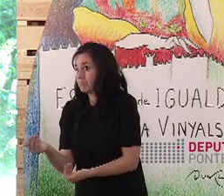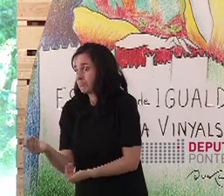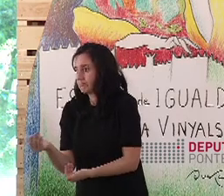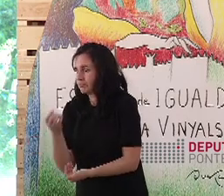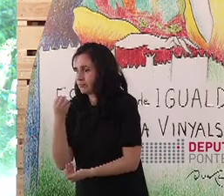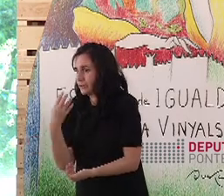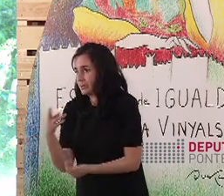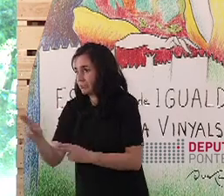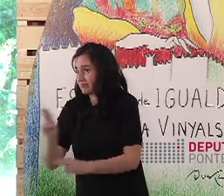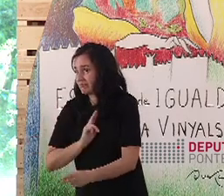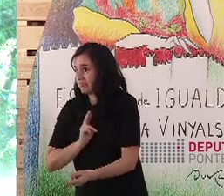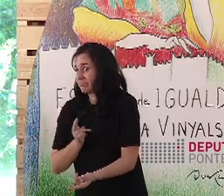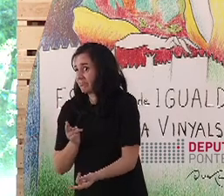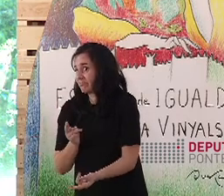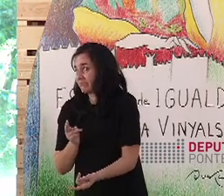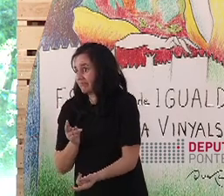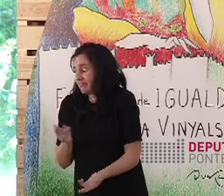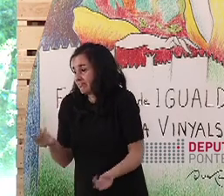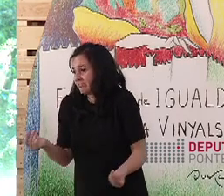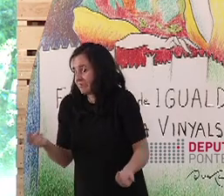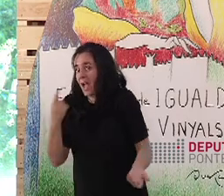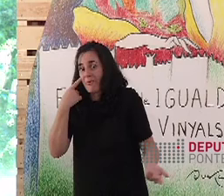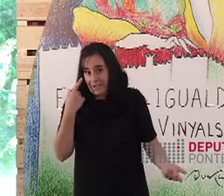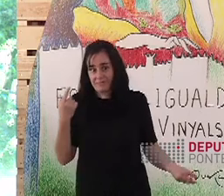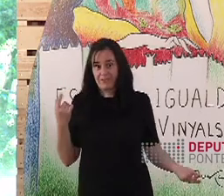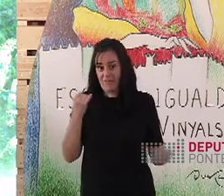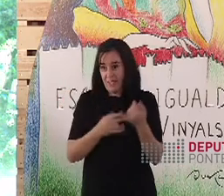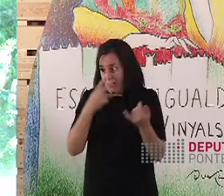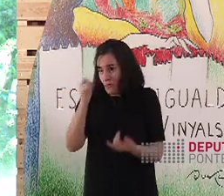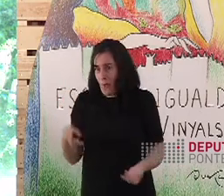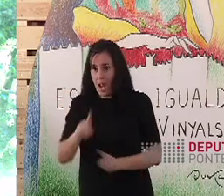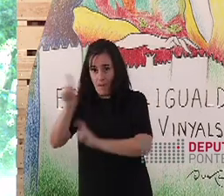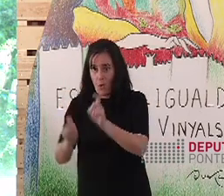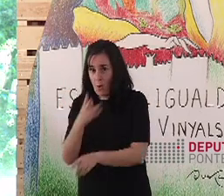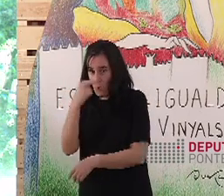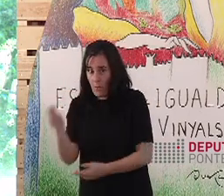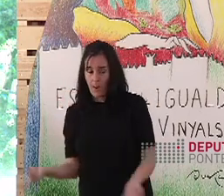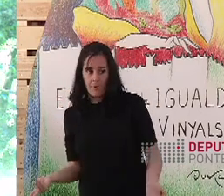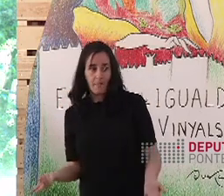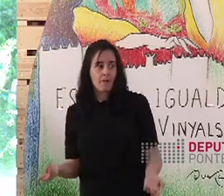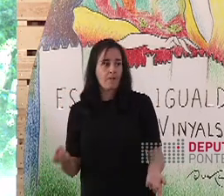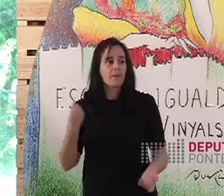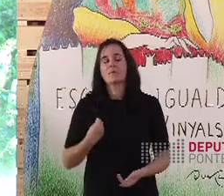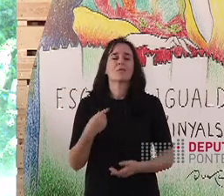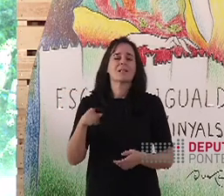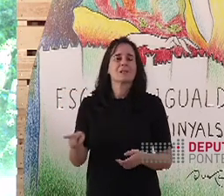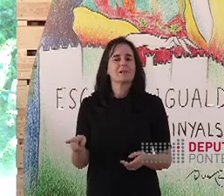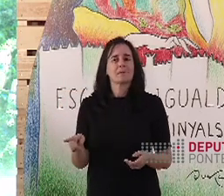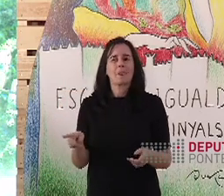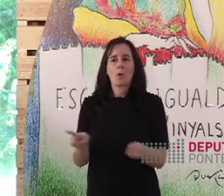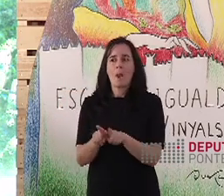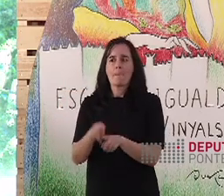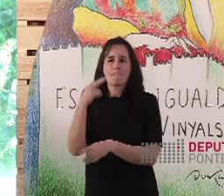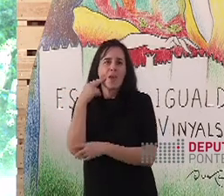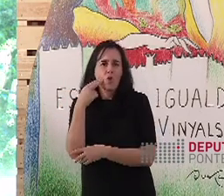Bueno, así nos vai, non? Con moitas cousas. E nisto, pois, tamén hai un medo en inseguridade a que podría ter